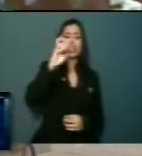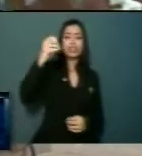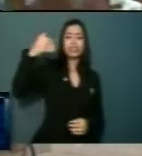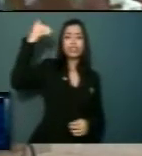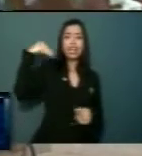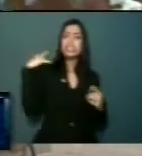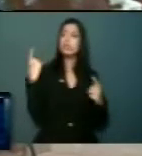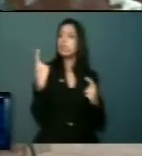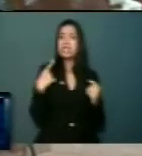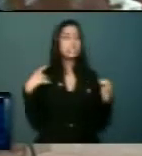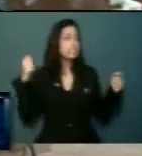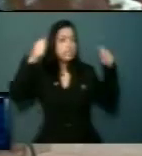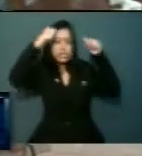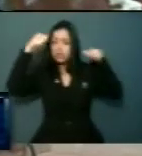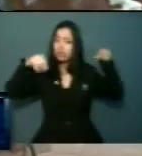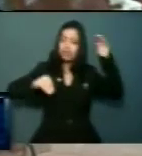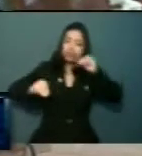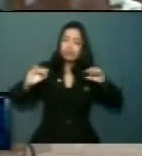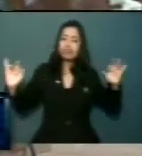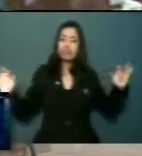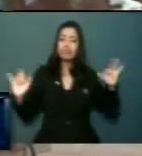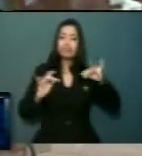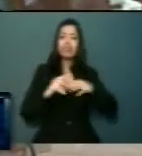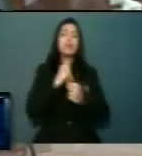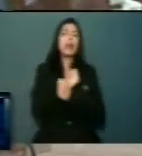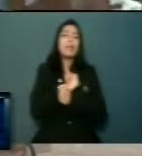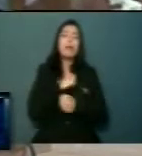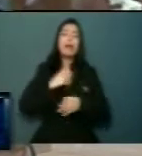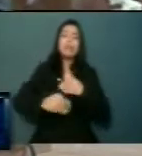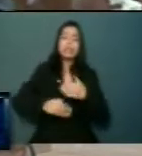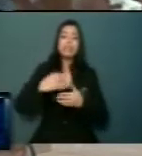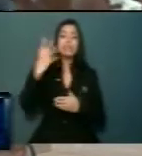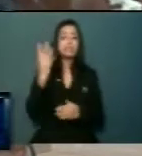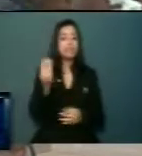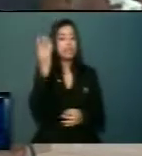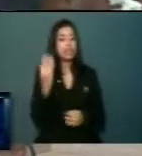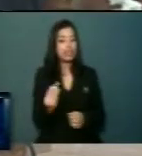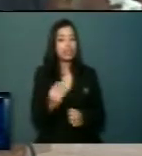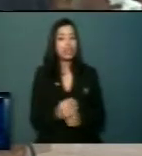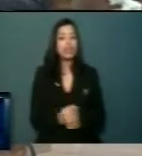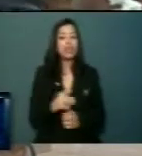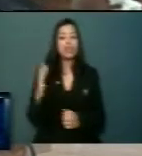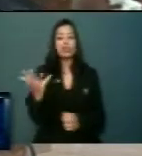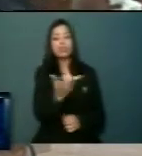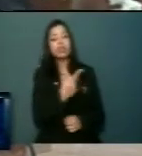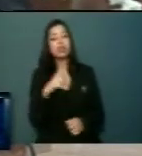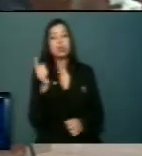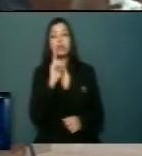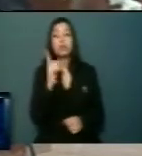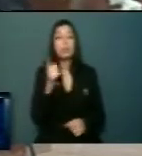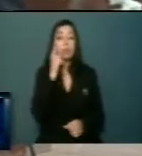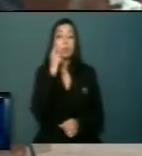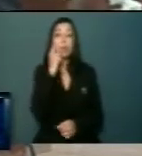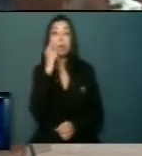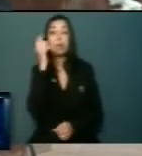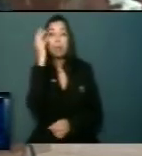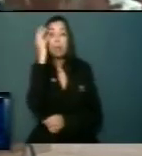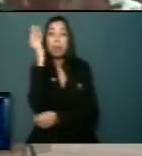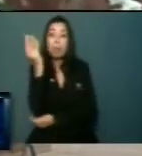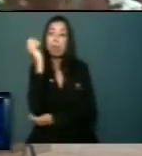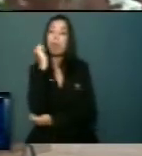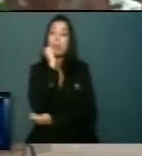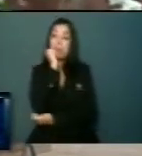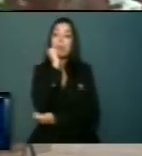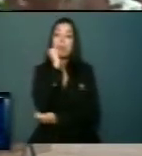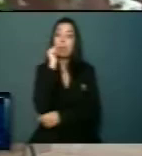por amor a quienes día a día compartían sus horas. No nos quedemos a ver, no nos quedemos a